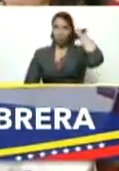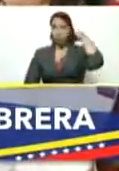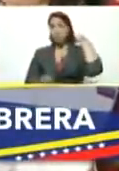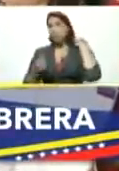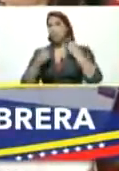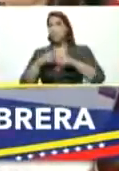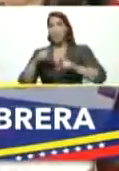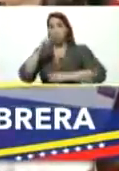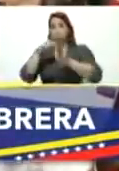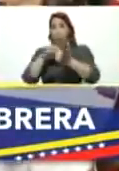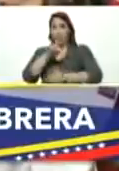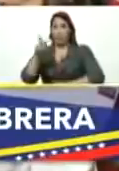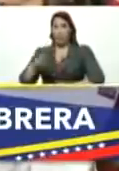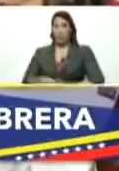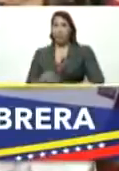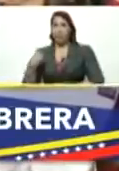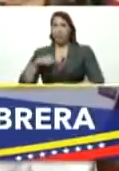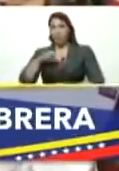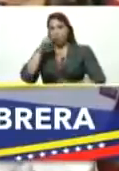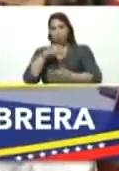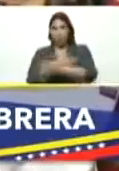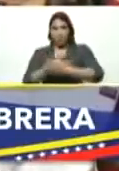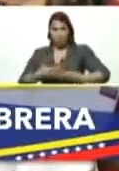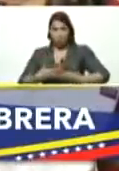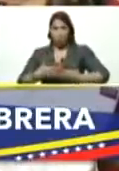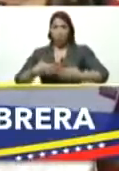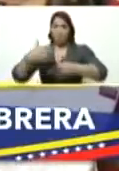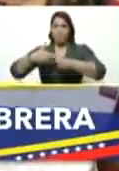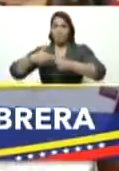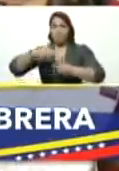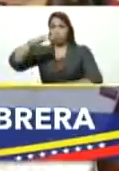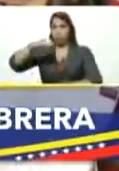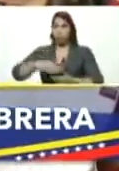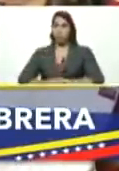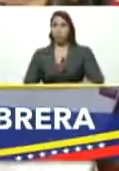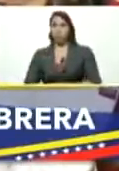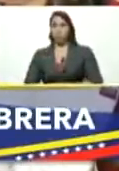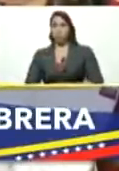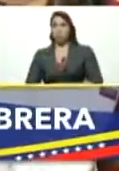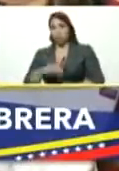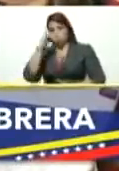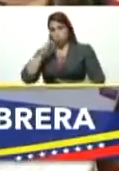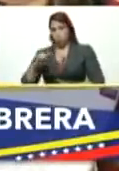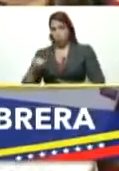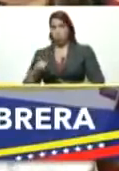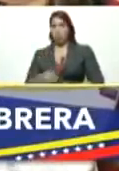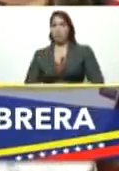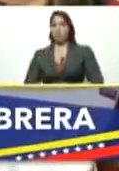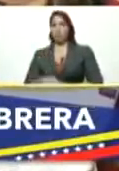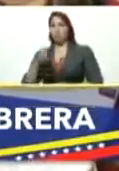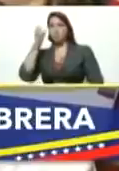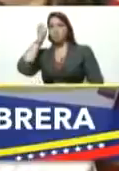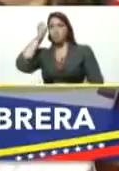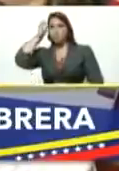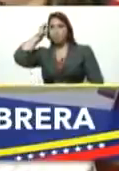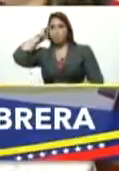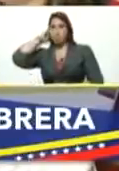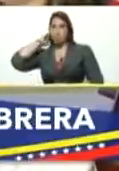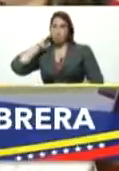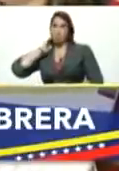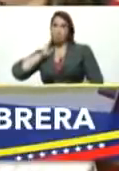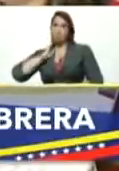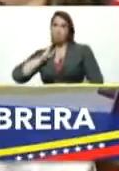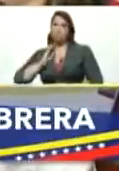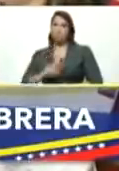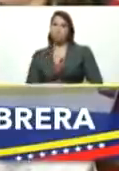tenemos una meta de 2 millones de barriles de petróleo y occidente la cuenca del occidente en organización de la